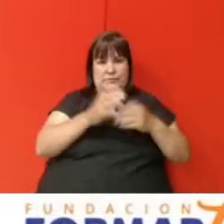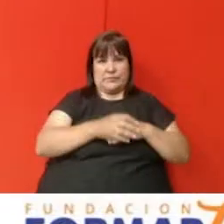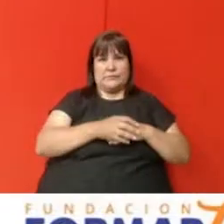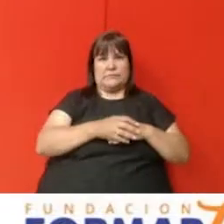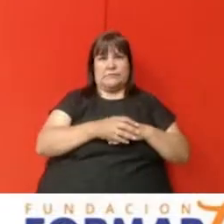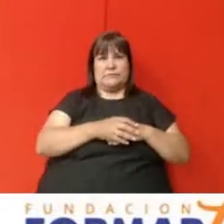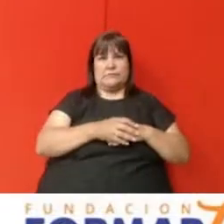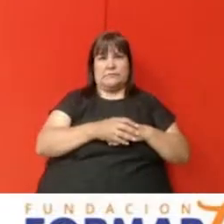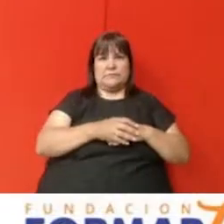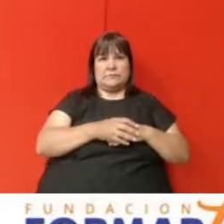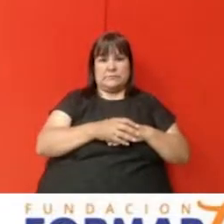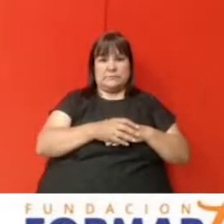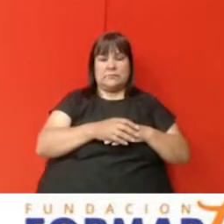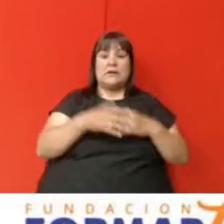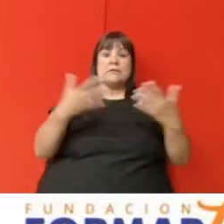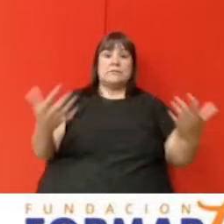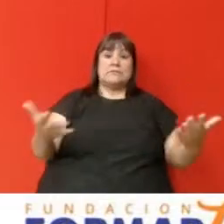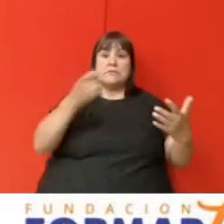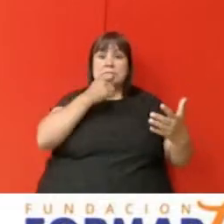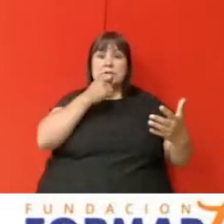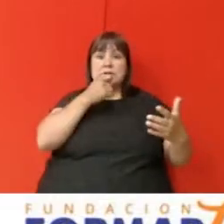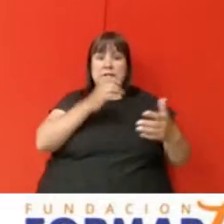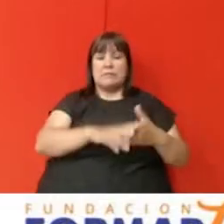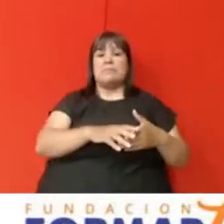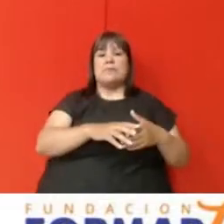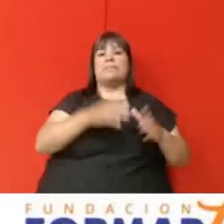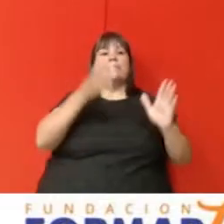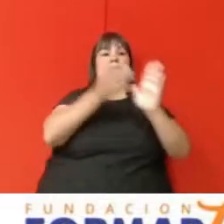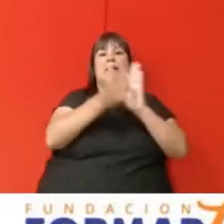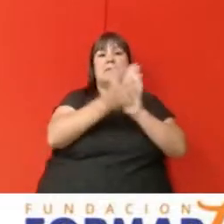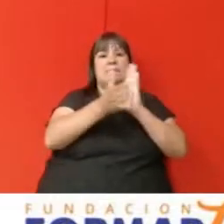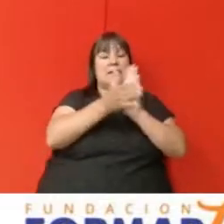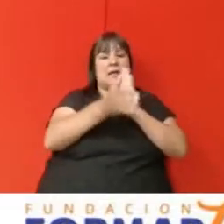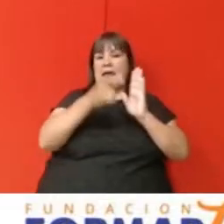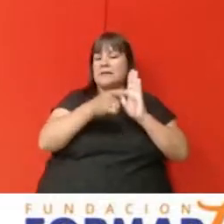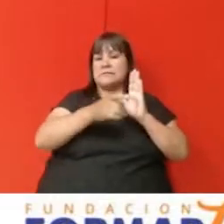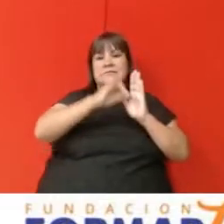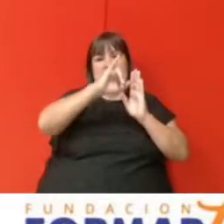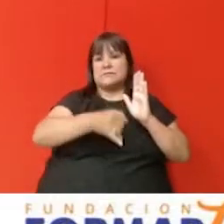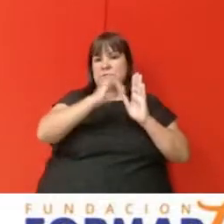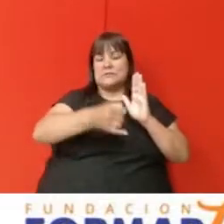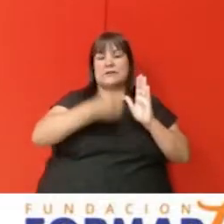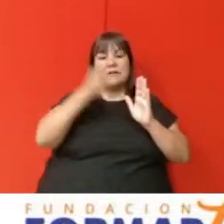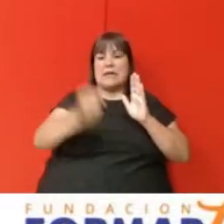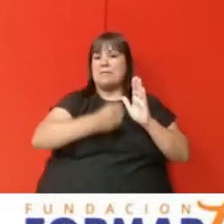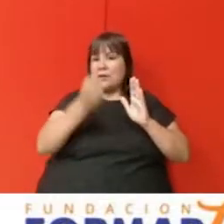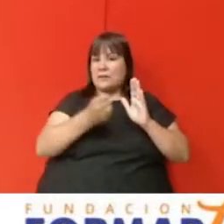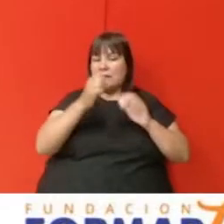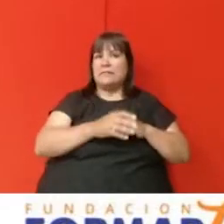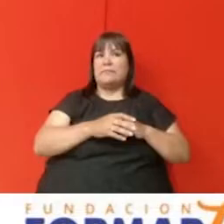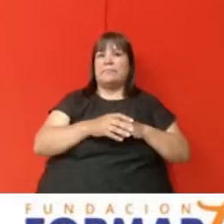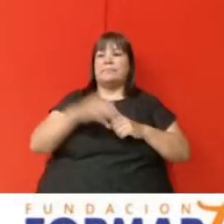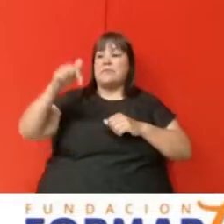enfermero al estudiante. Sin esa asignatura no podría ser enfermero. Si bien ya hubo una mesa esta